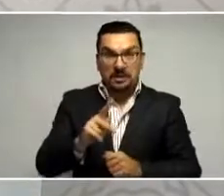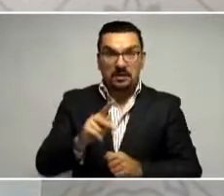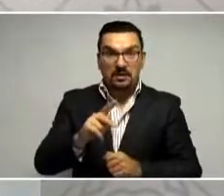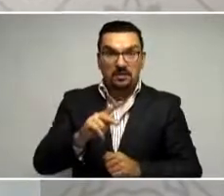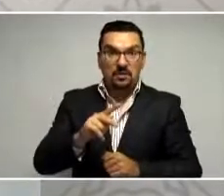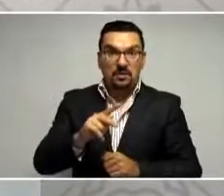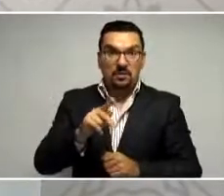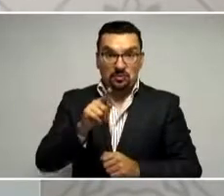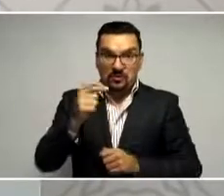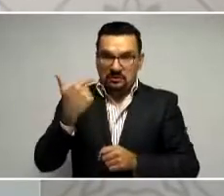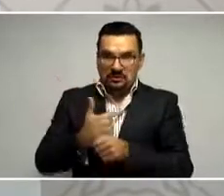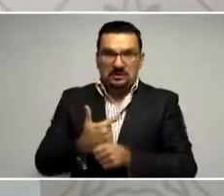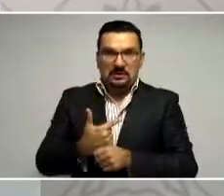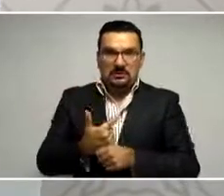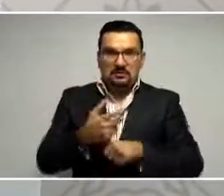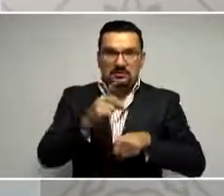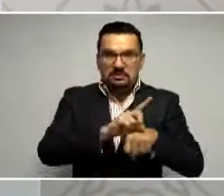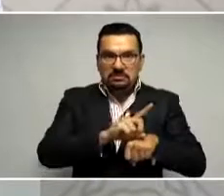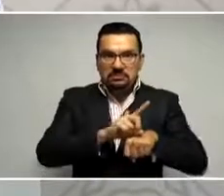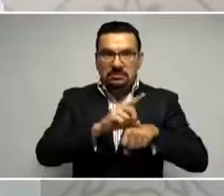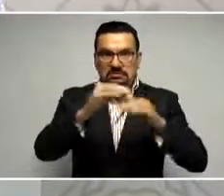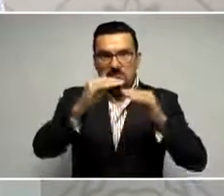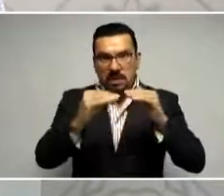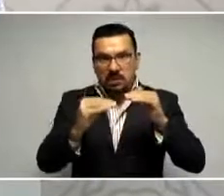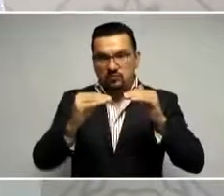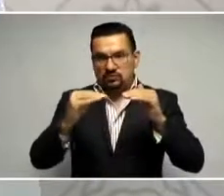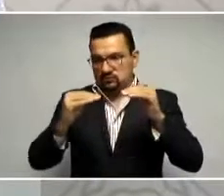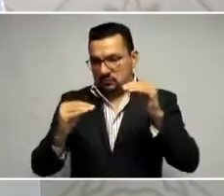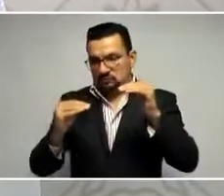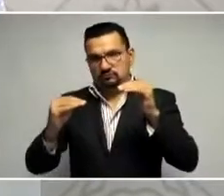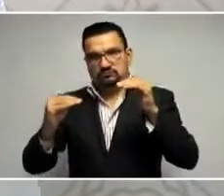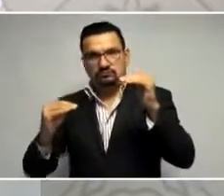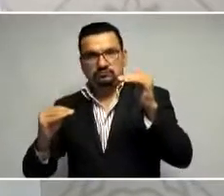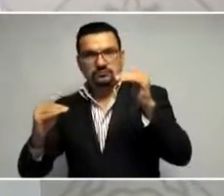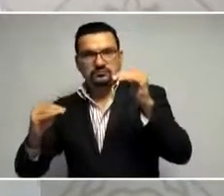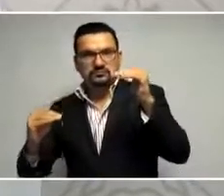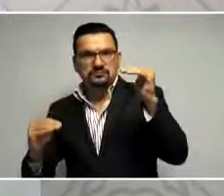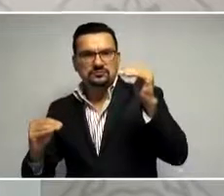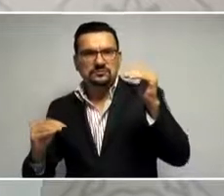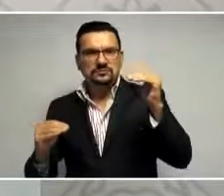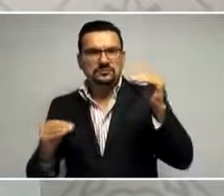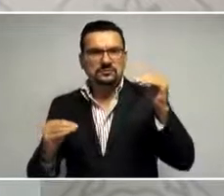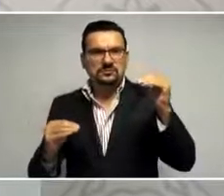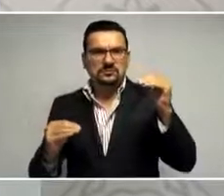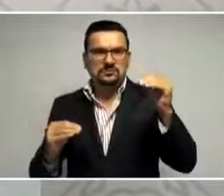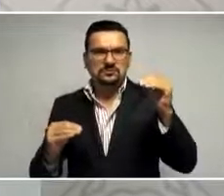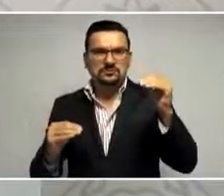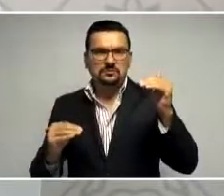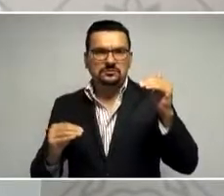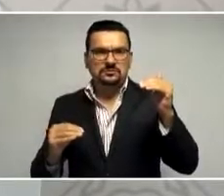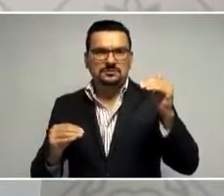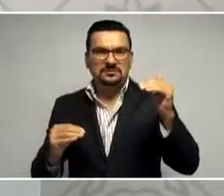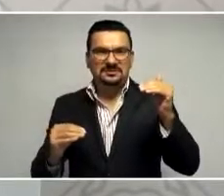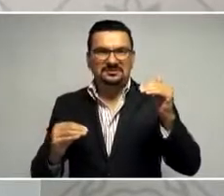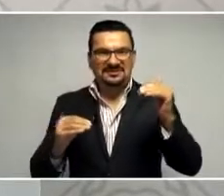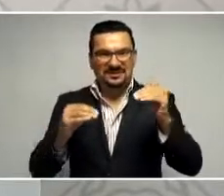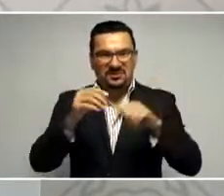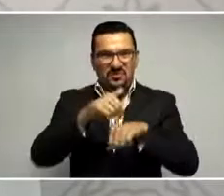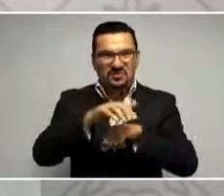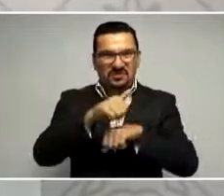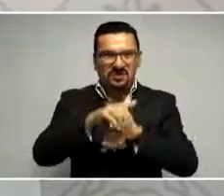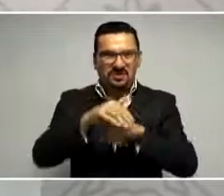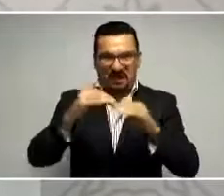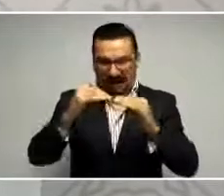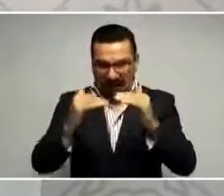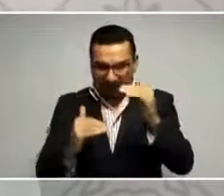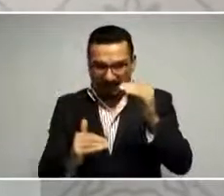ves que cada día tu oximetría baja y sobre todo si cae por debajo del rango